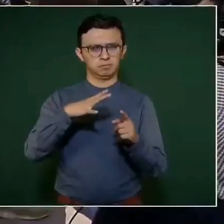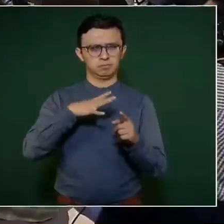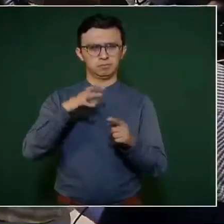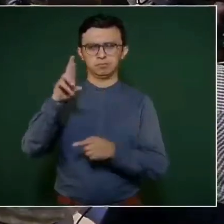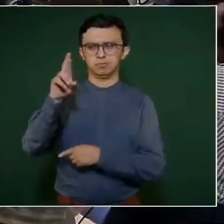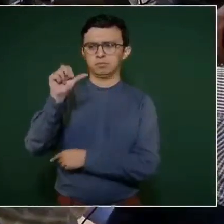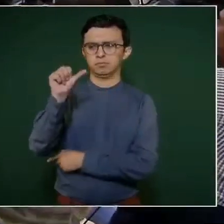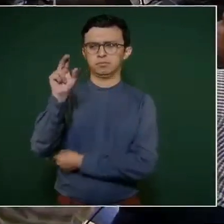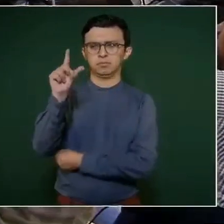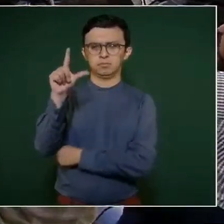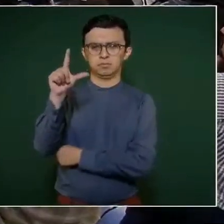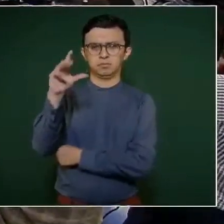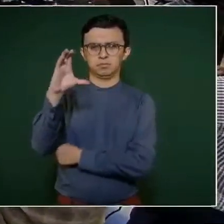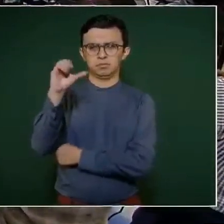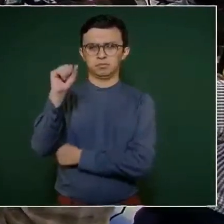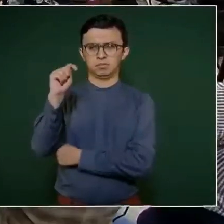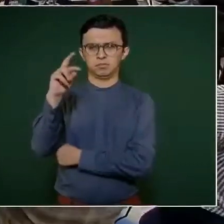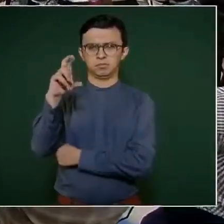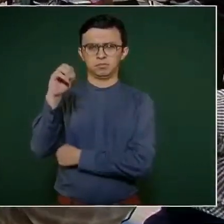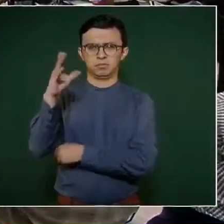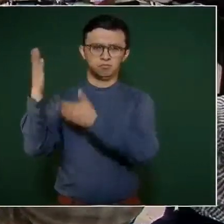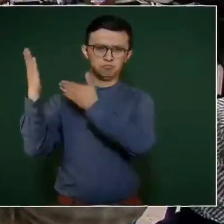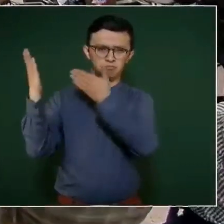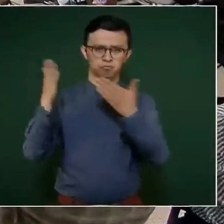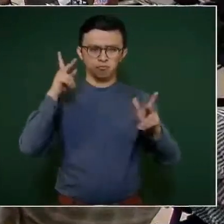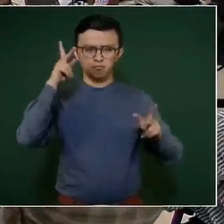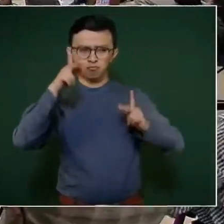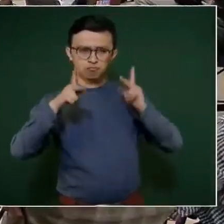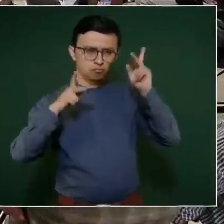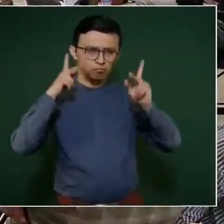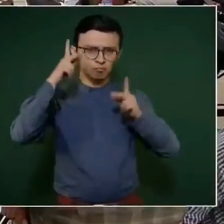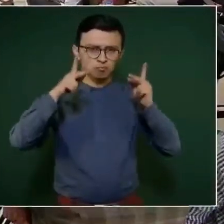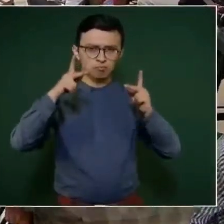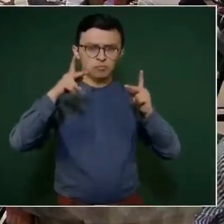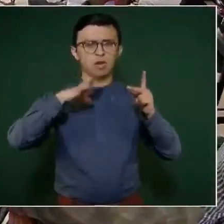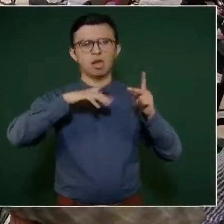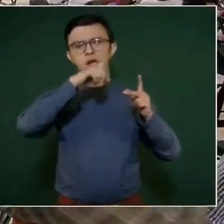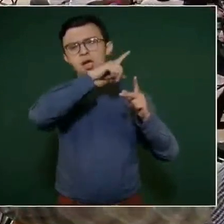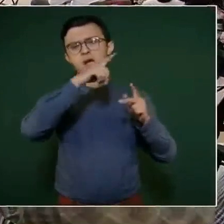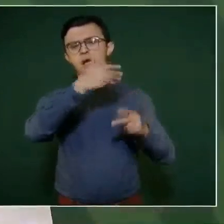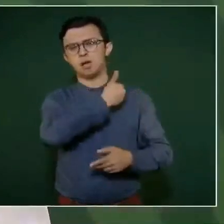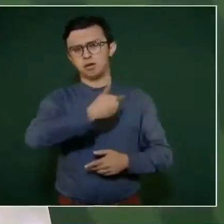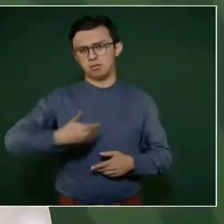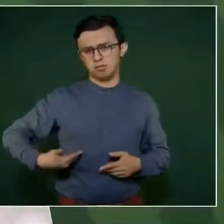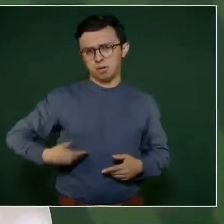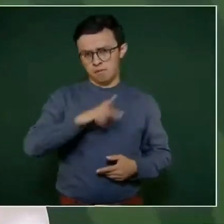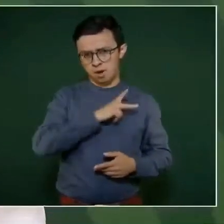Raúl Castro de visita y hay una ceremonia en Palacio